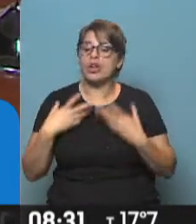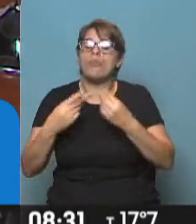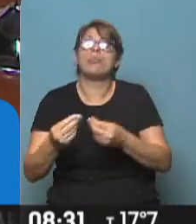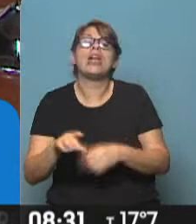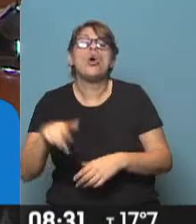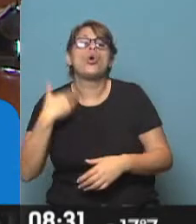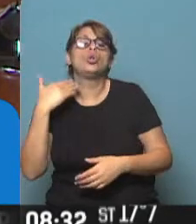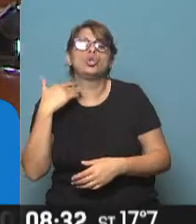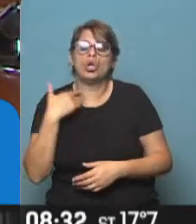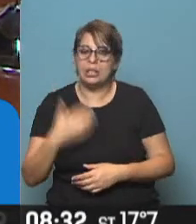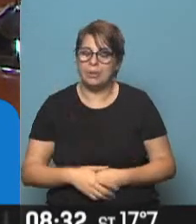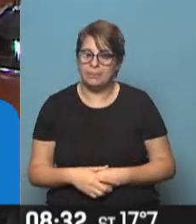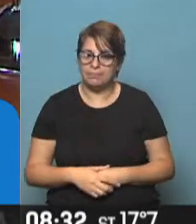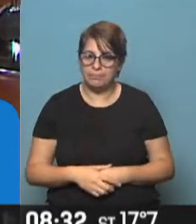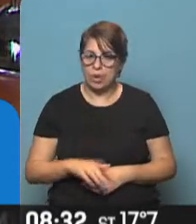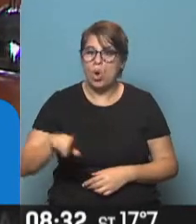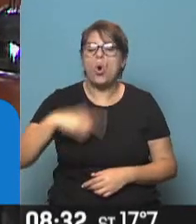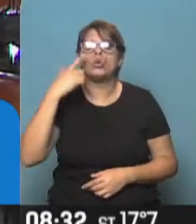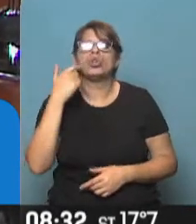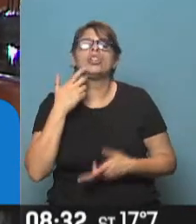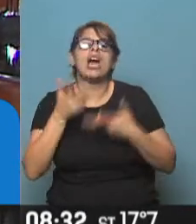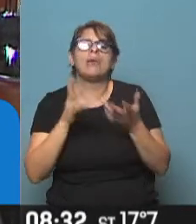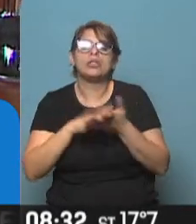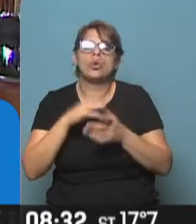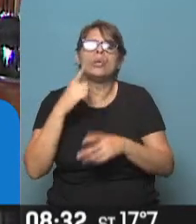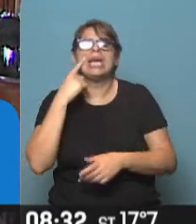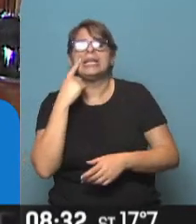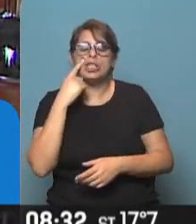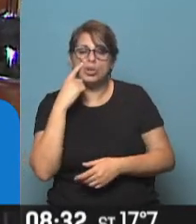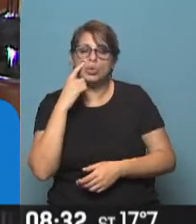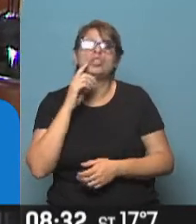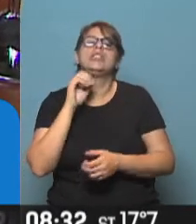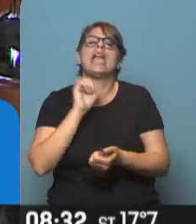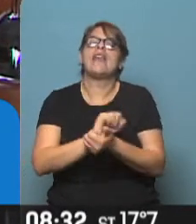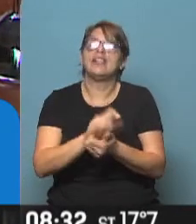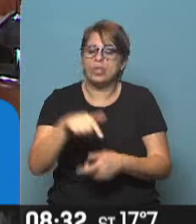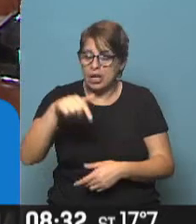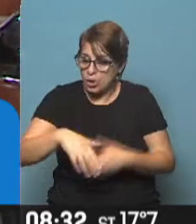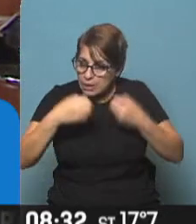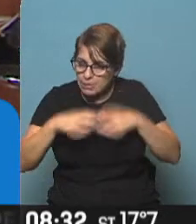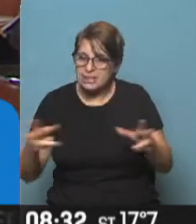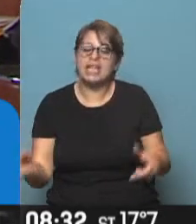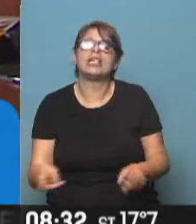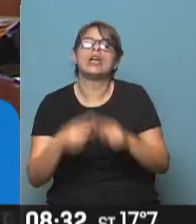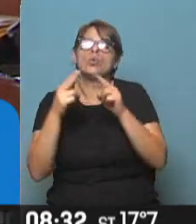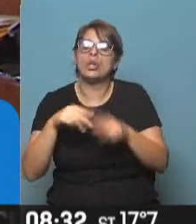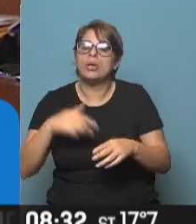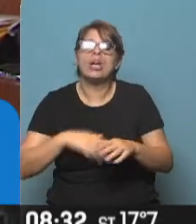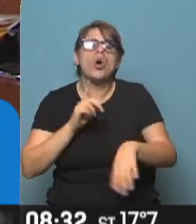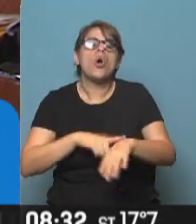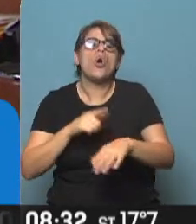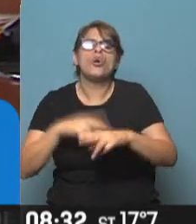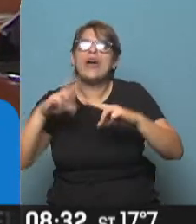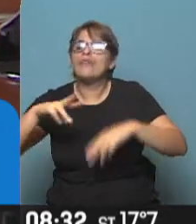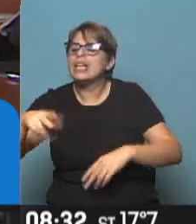aparte de hola el otro día hablamos en industria editorial porque entiendo que hoy empiezan los encuentros si vamos entonces a la feria horarios para